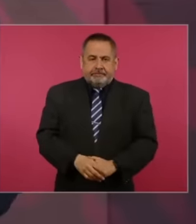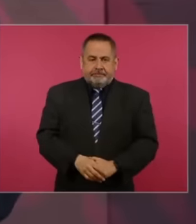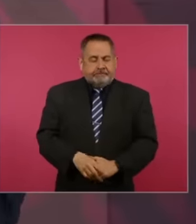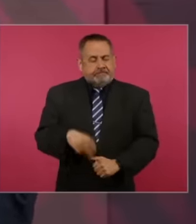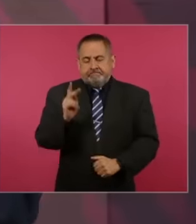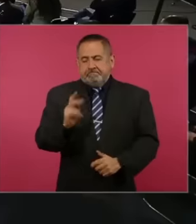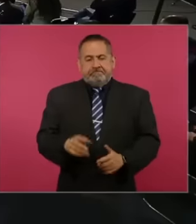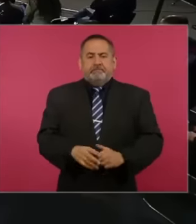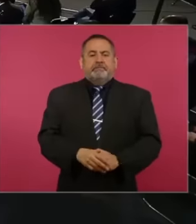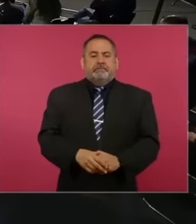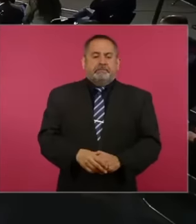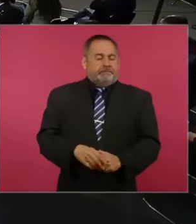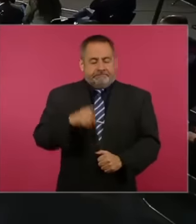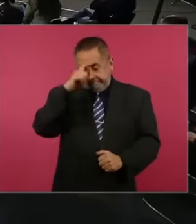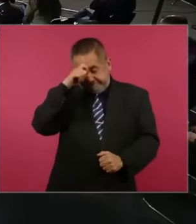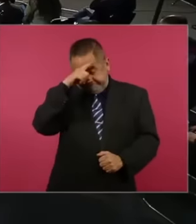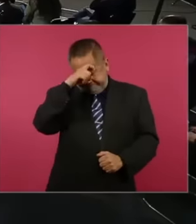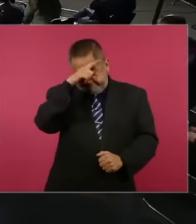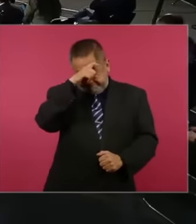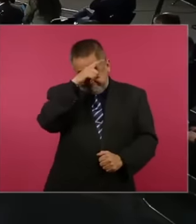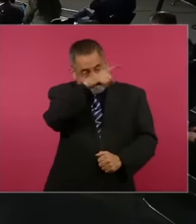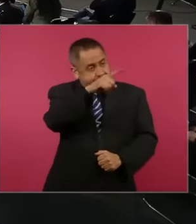Pero es muy difícil.